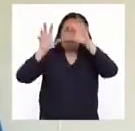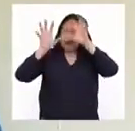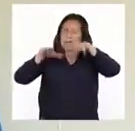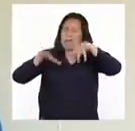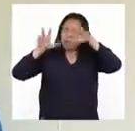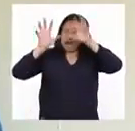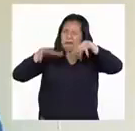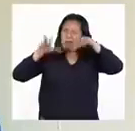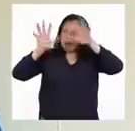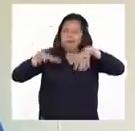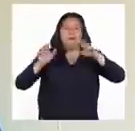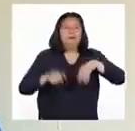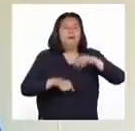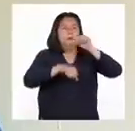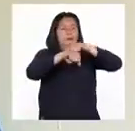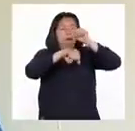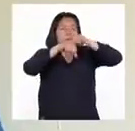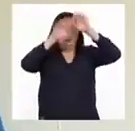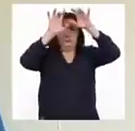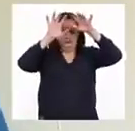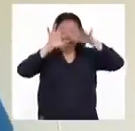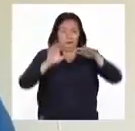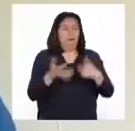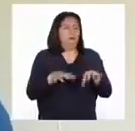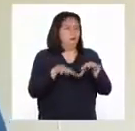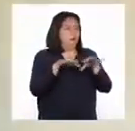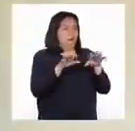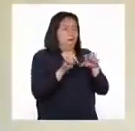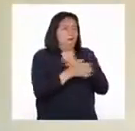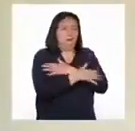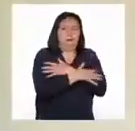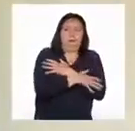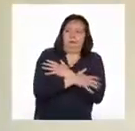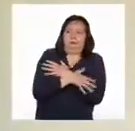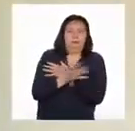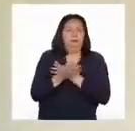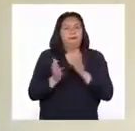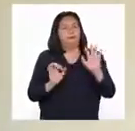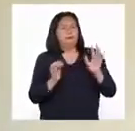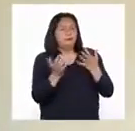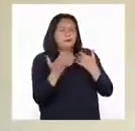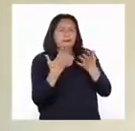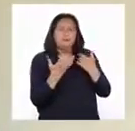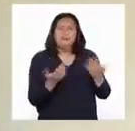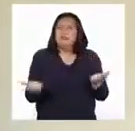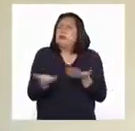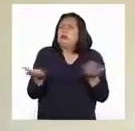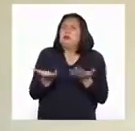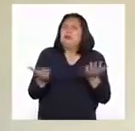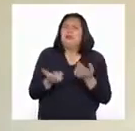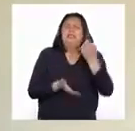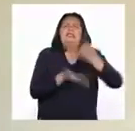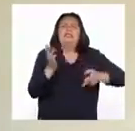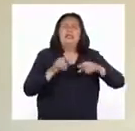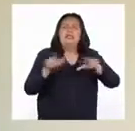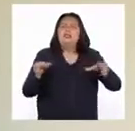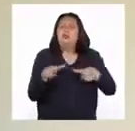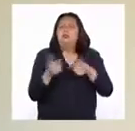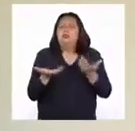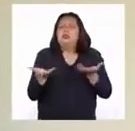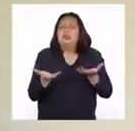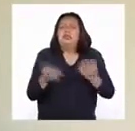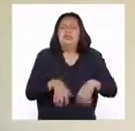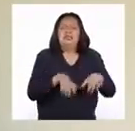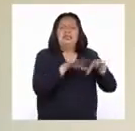intensas, las nevadas, los friajes y las heladas. Ahora hablemos un poquito de dónde se dan las heladas. Las